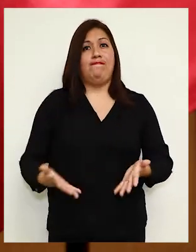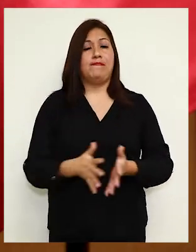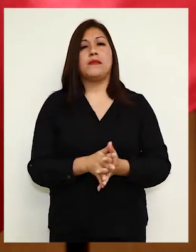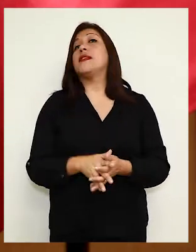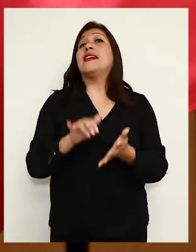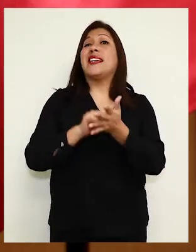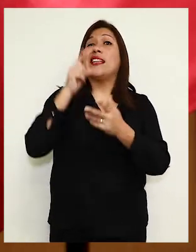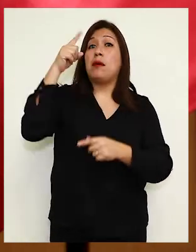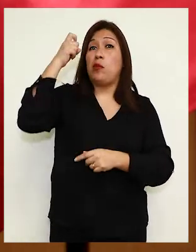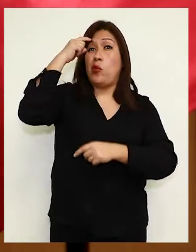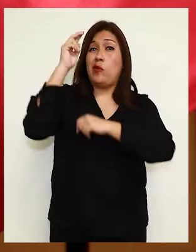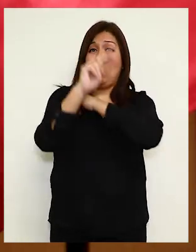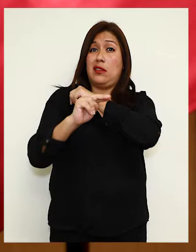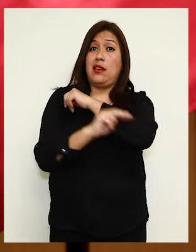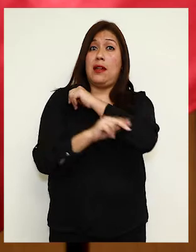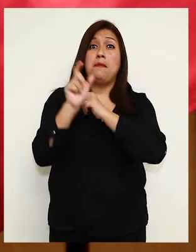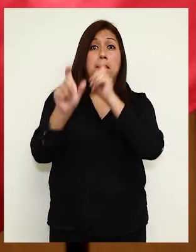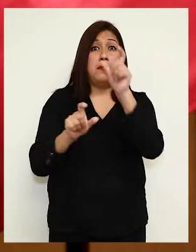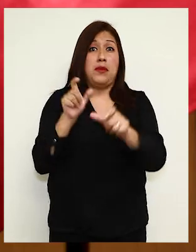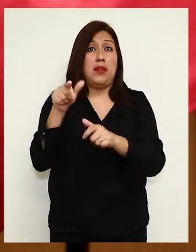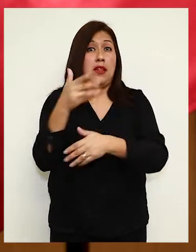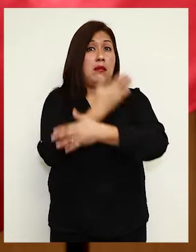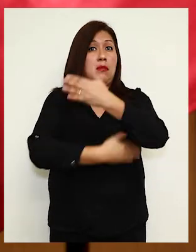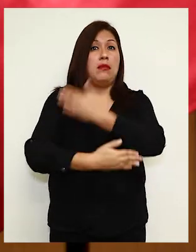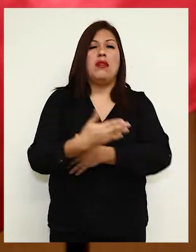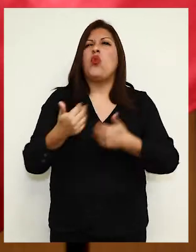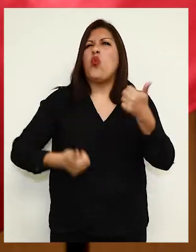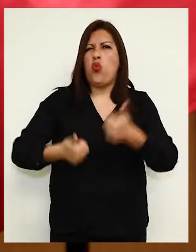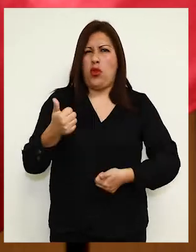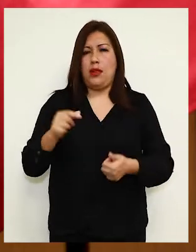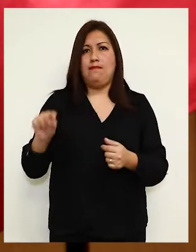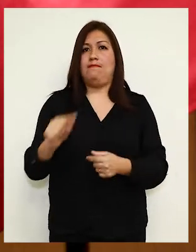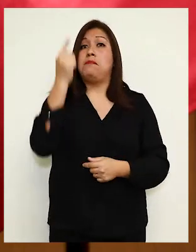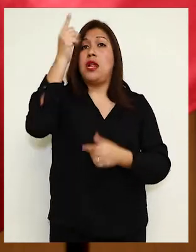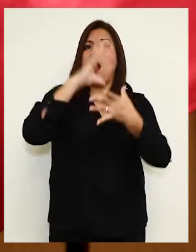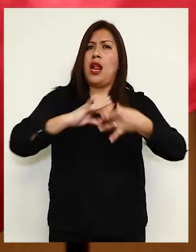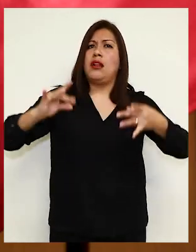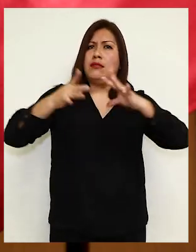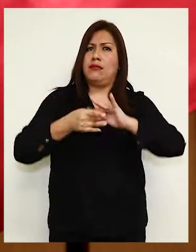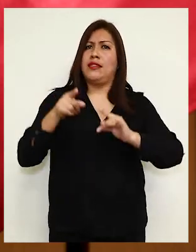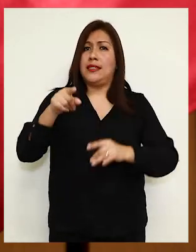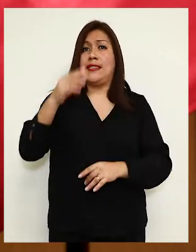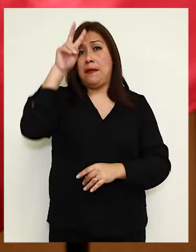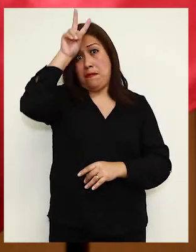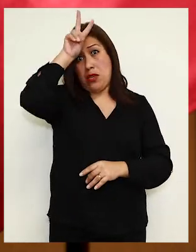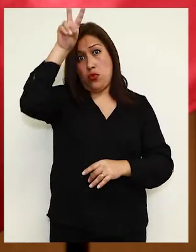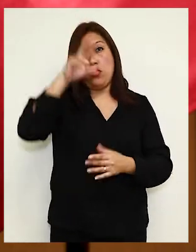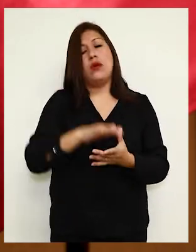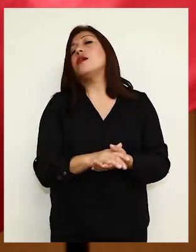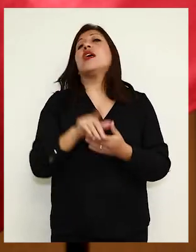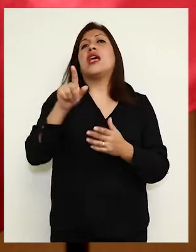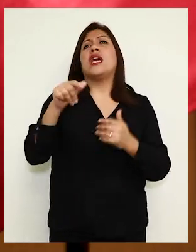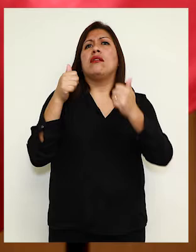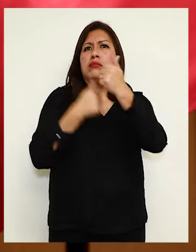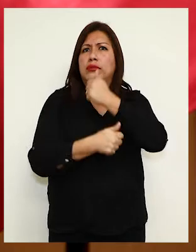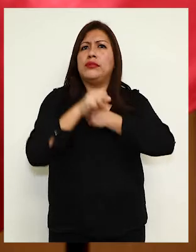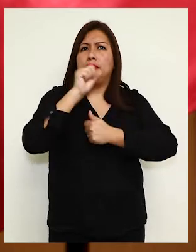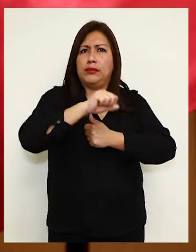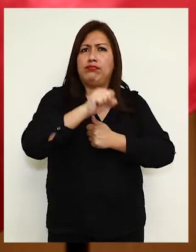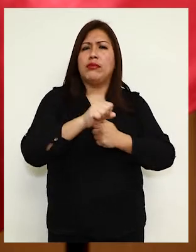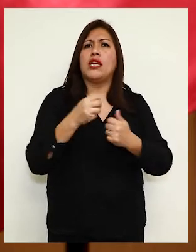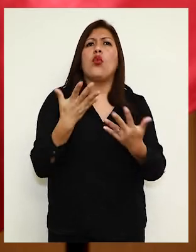nacional en discapacidad ha sido la primera en la historia republicana en someterse a consulta pública.